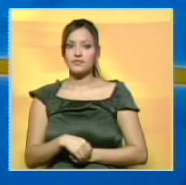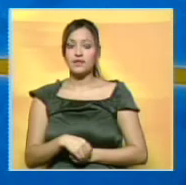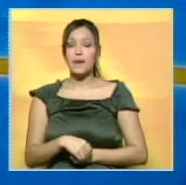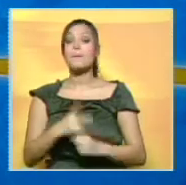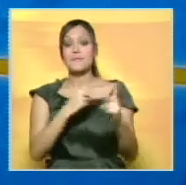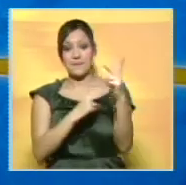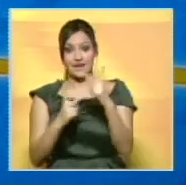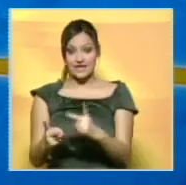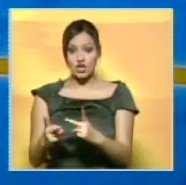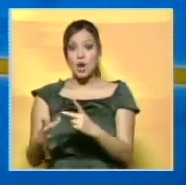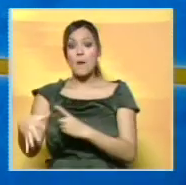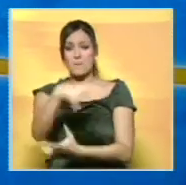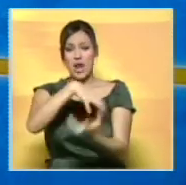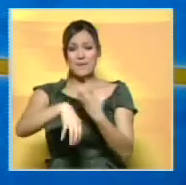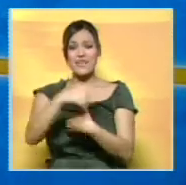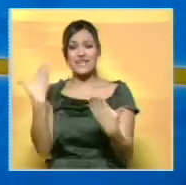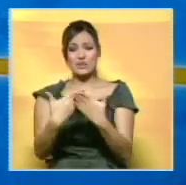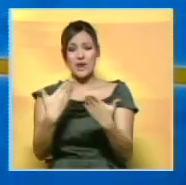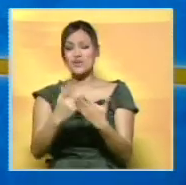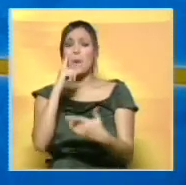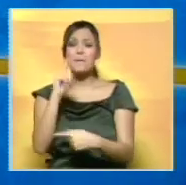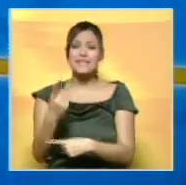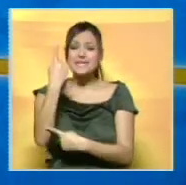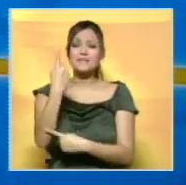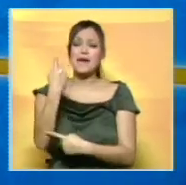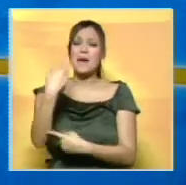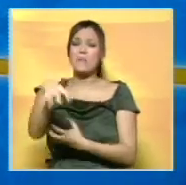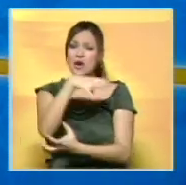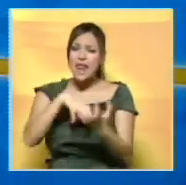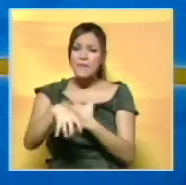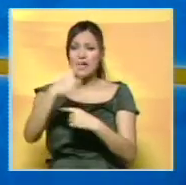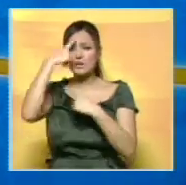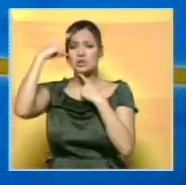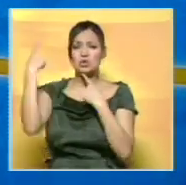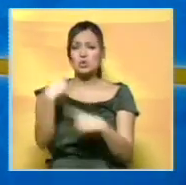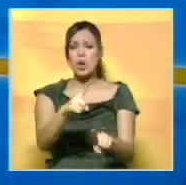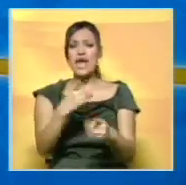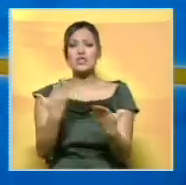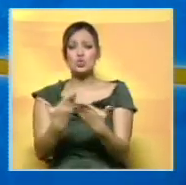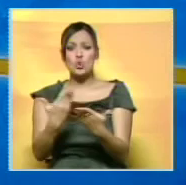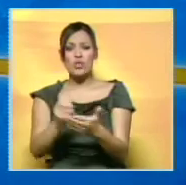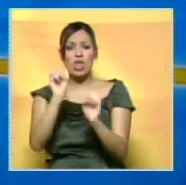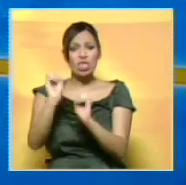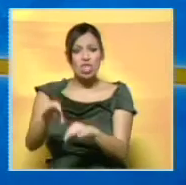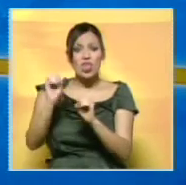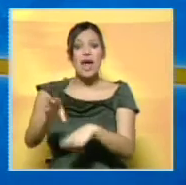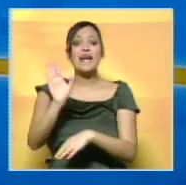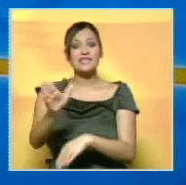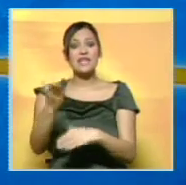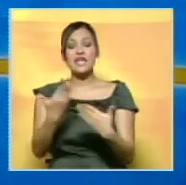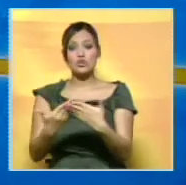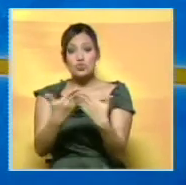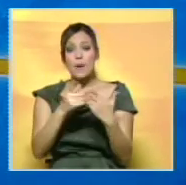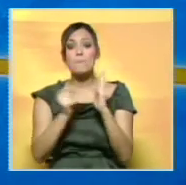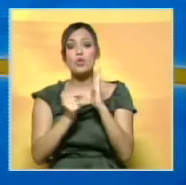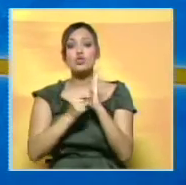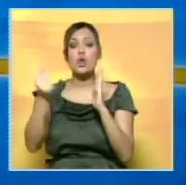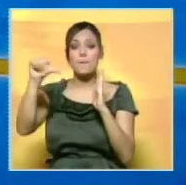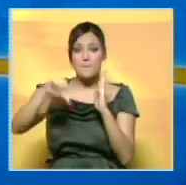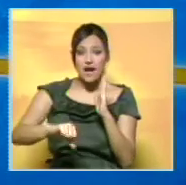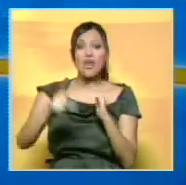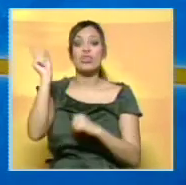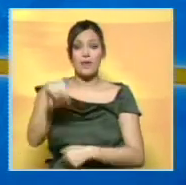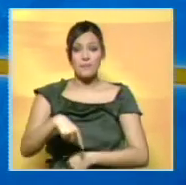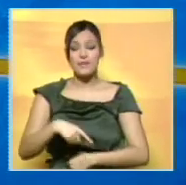Amigos, bienvenidos. La violencia escolar es una de las principales causas del abandono de los estudios o el bajo rendimiento de los alumnos. En el siguiente